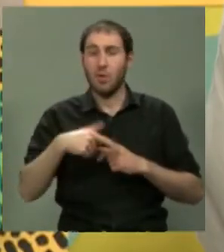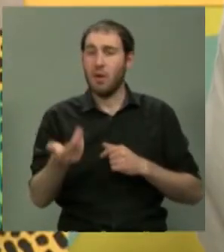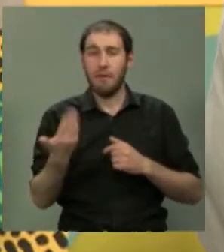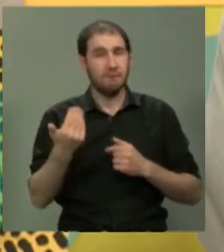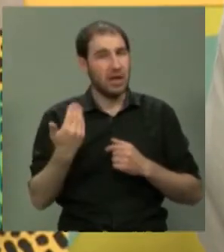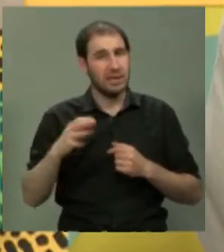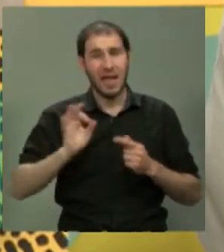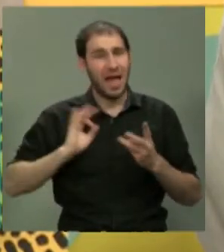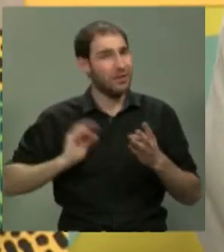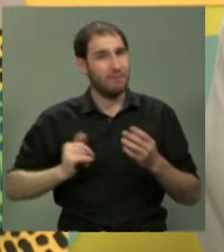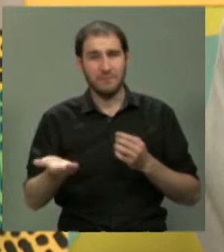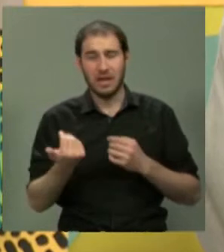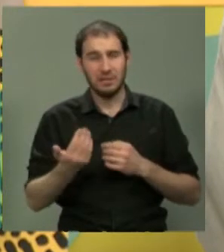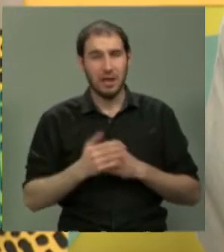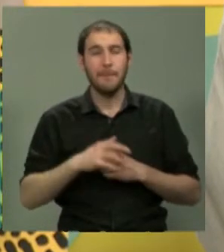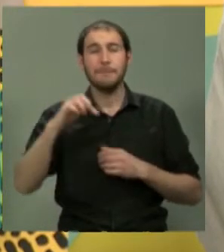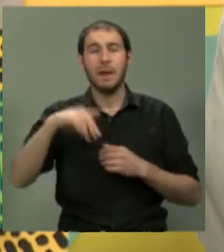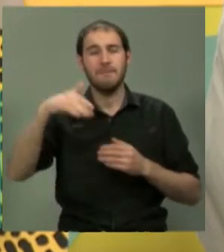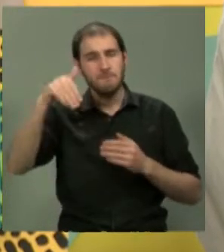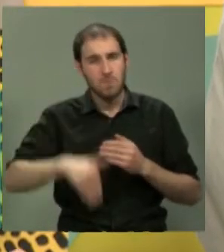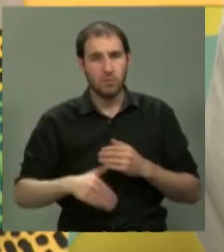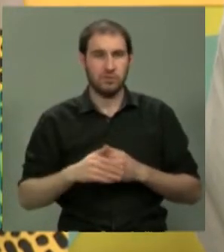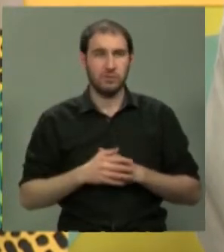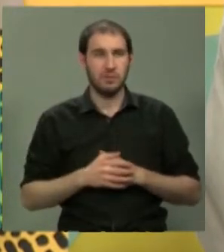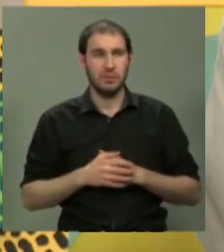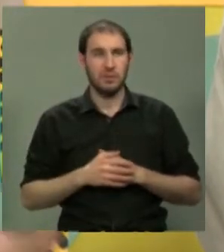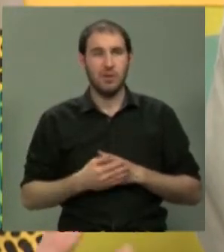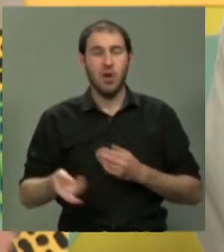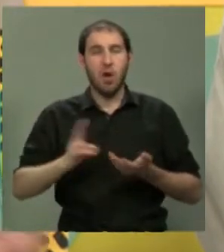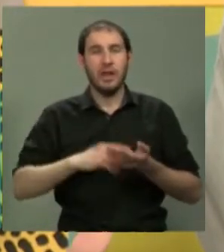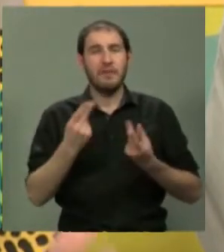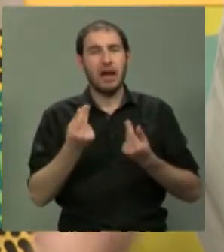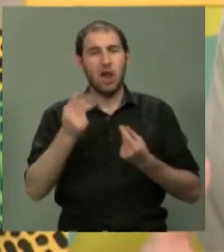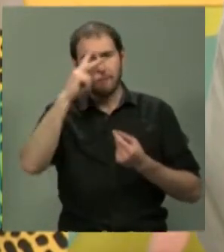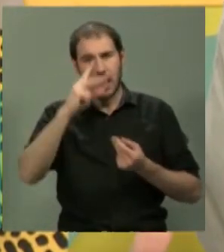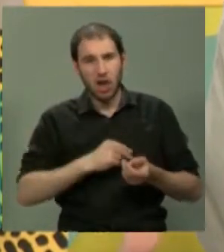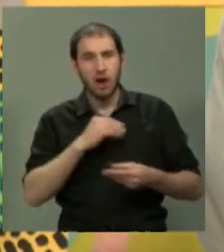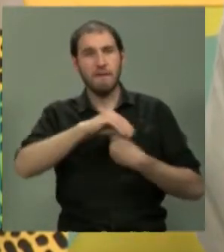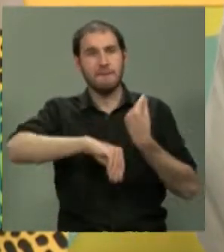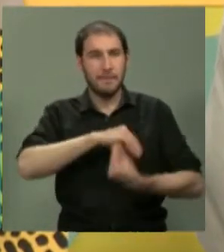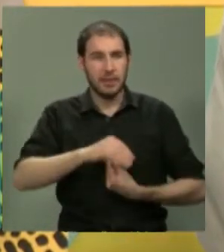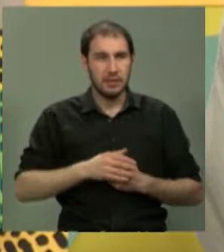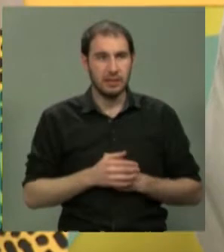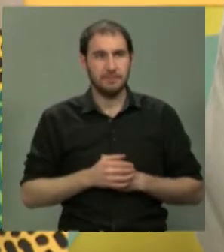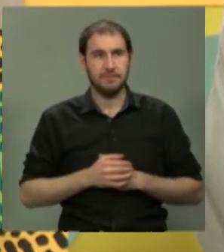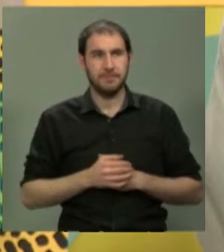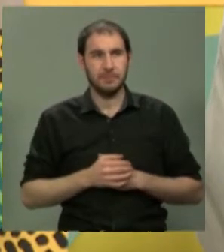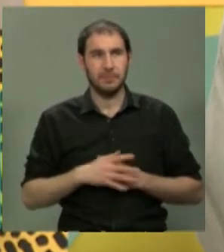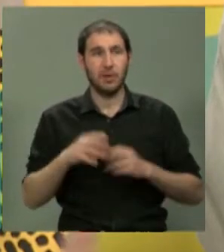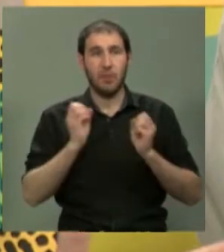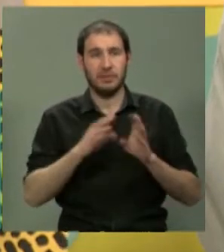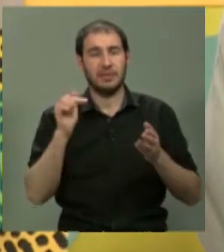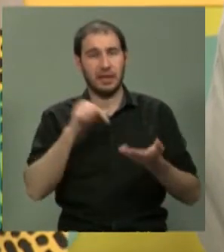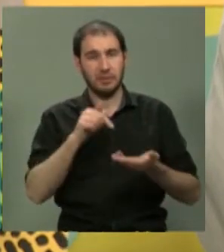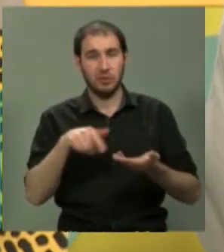en muchos años. Políticas de fondo donde volvamos a revalorizar los valores, la familia, que hay que arrancar por